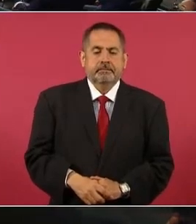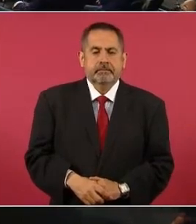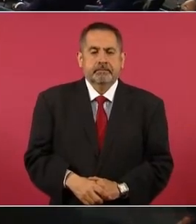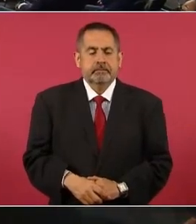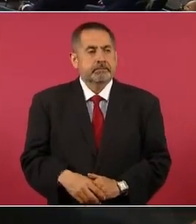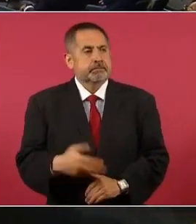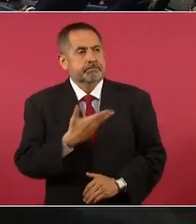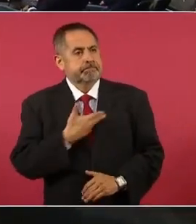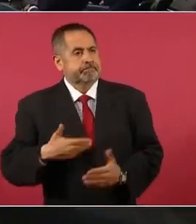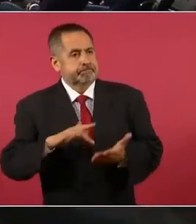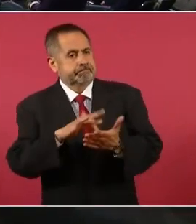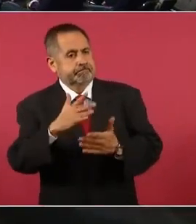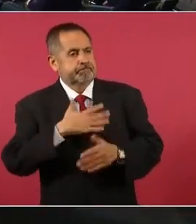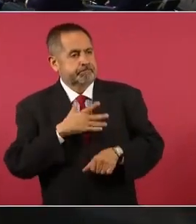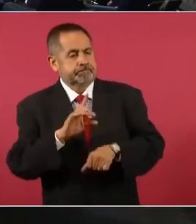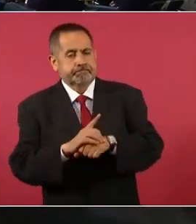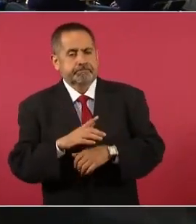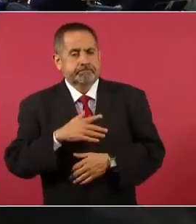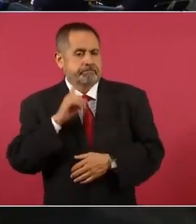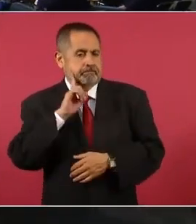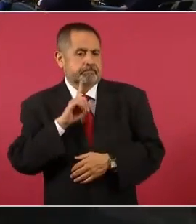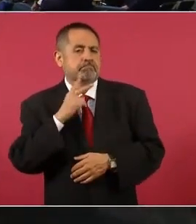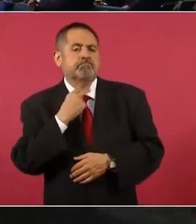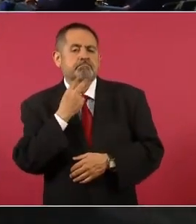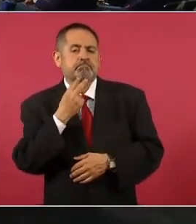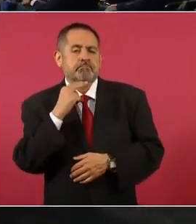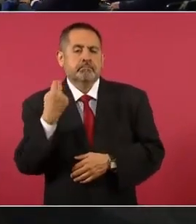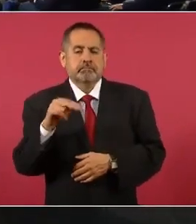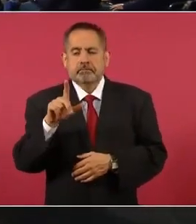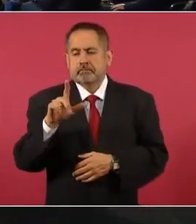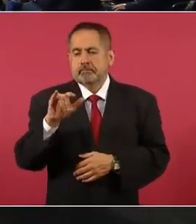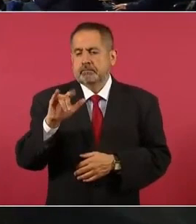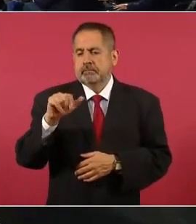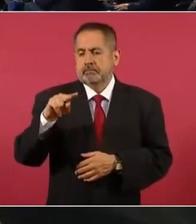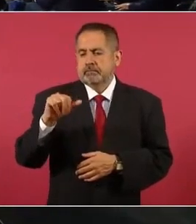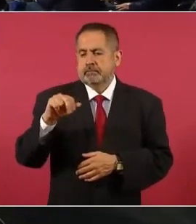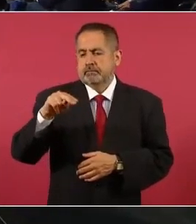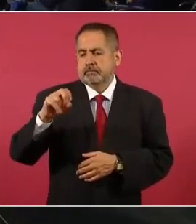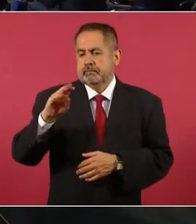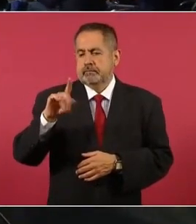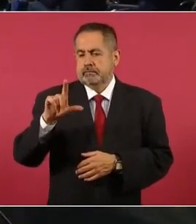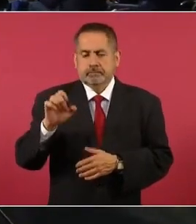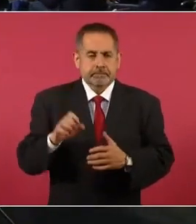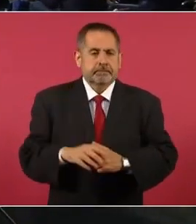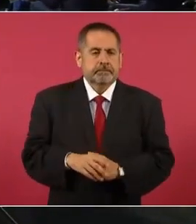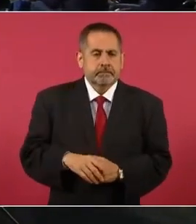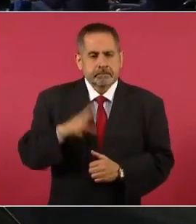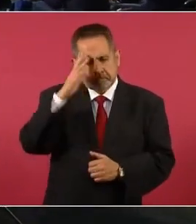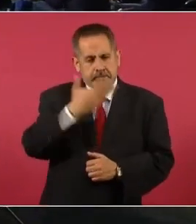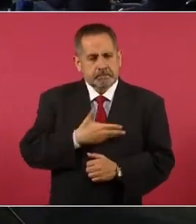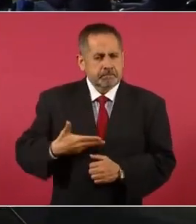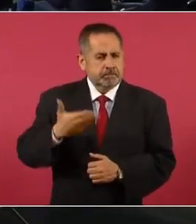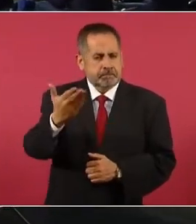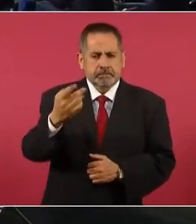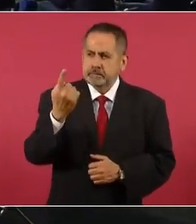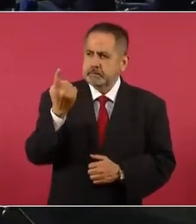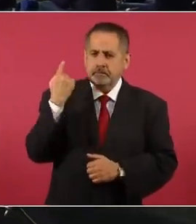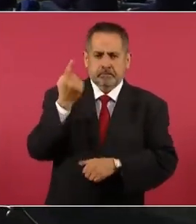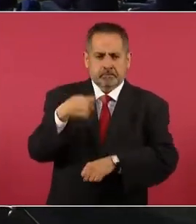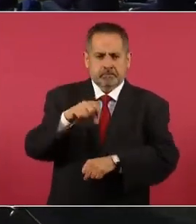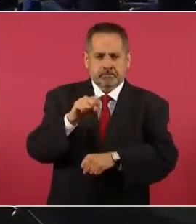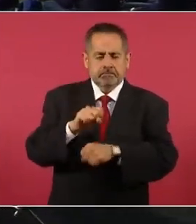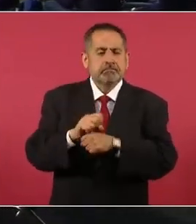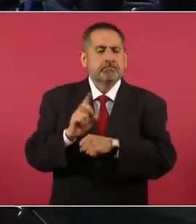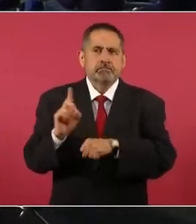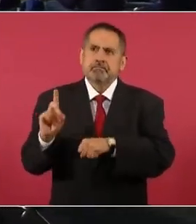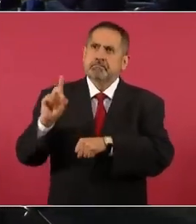Gracias, señor presidente. Muy buenos días a todas y a todos. Liliana Noble de Pulso Saludable. Señor presidente, la semana pasada se